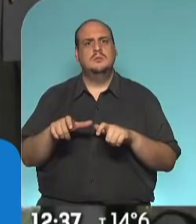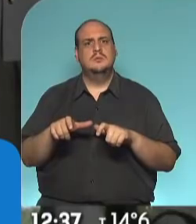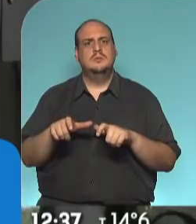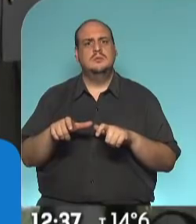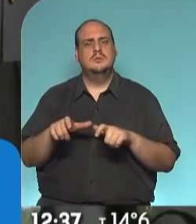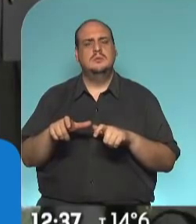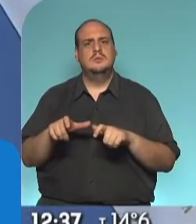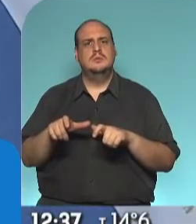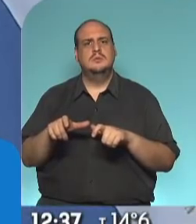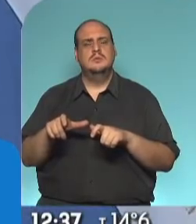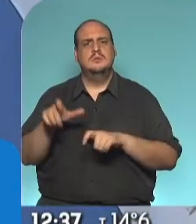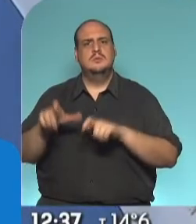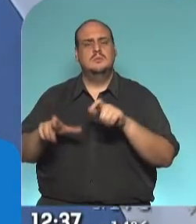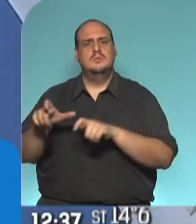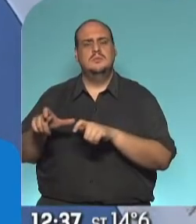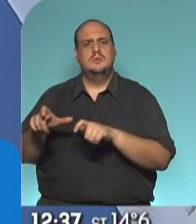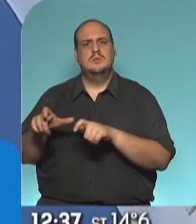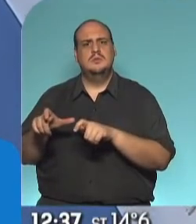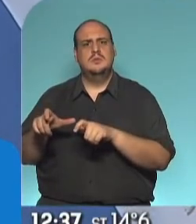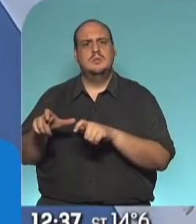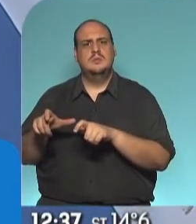de los